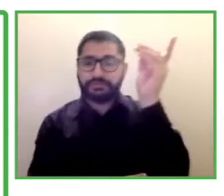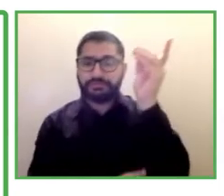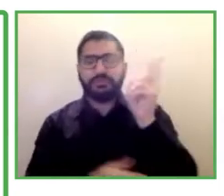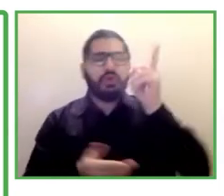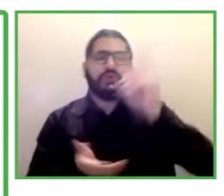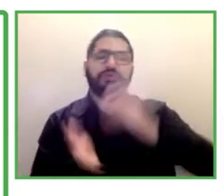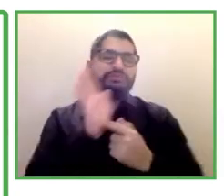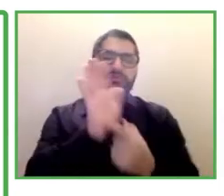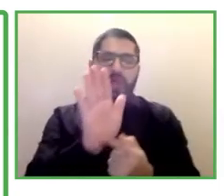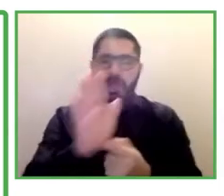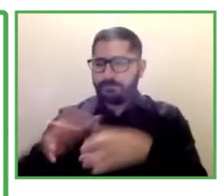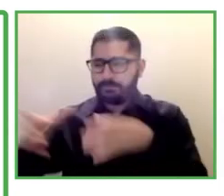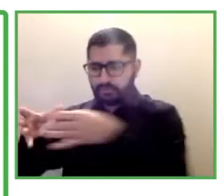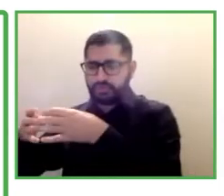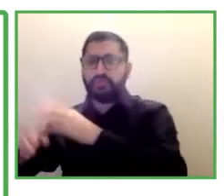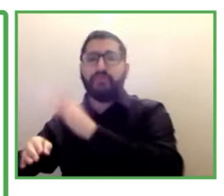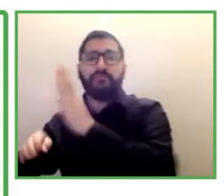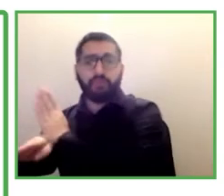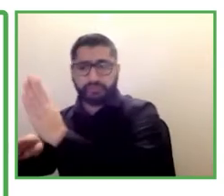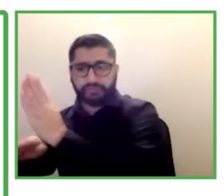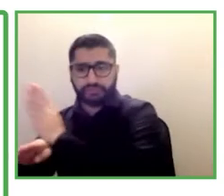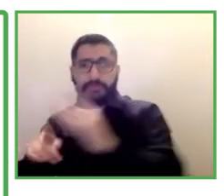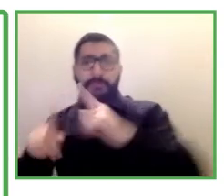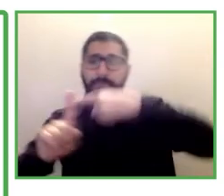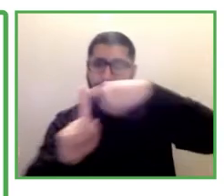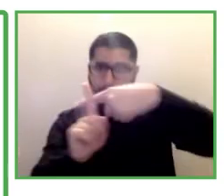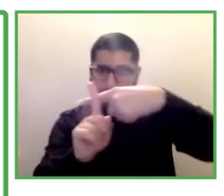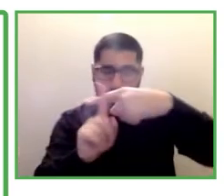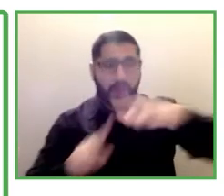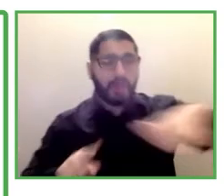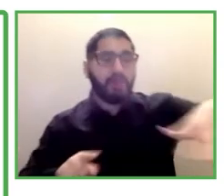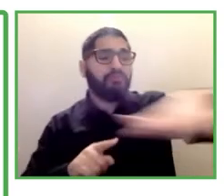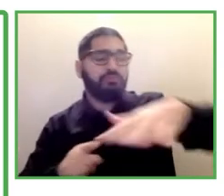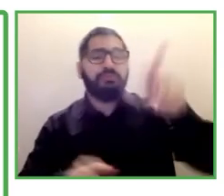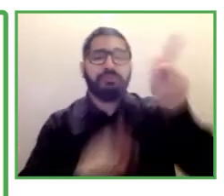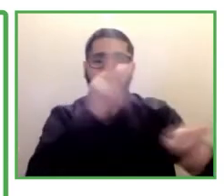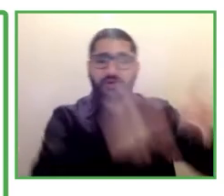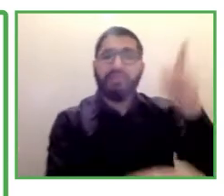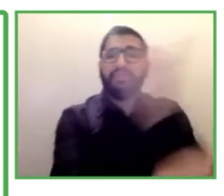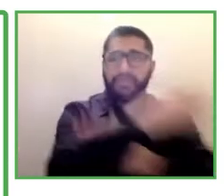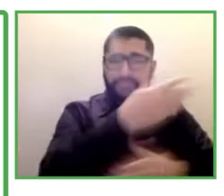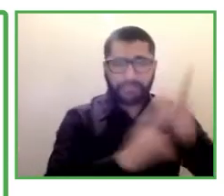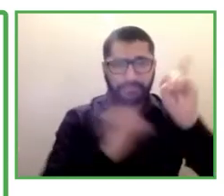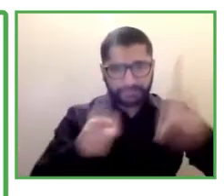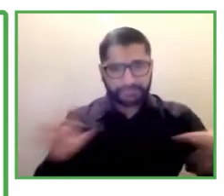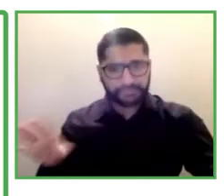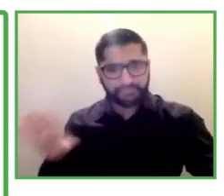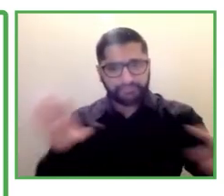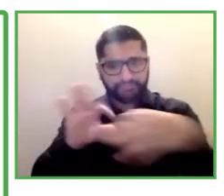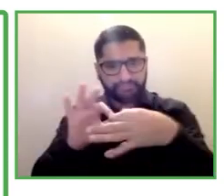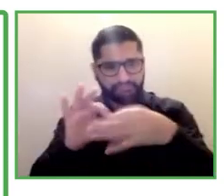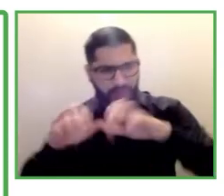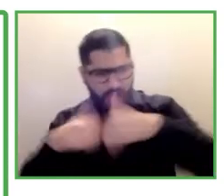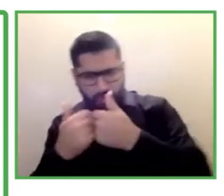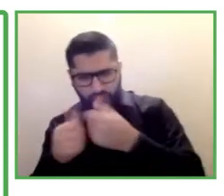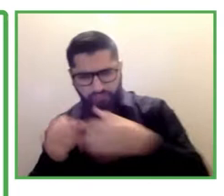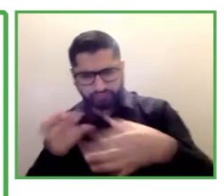encuentren un espacio laboral. La ecuación es muy difícil.